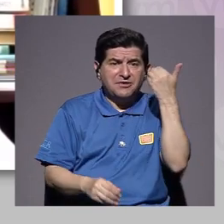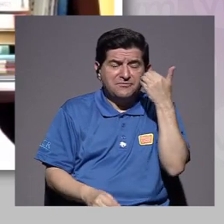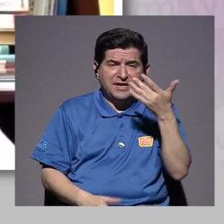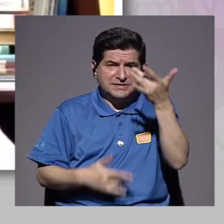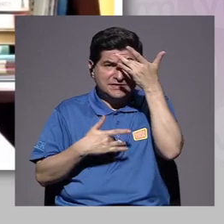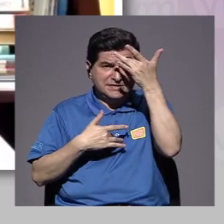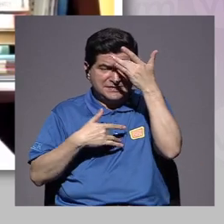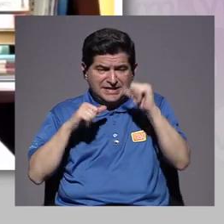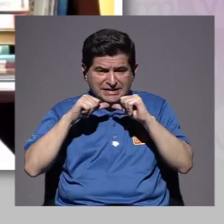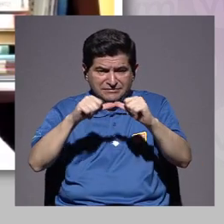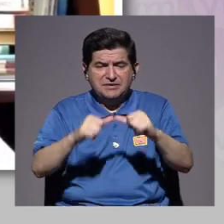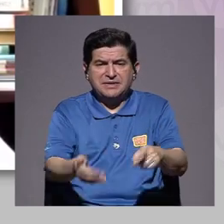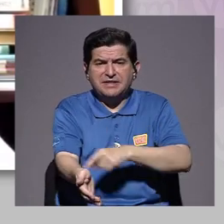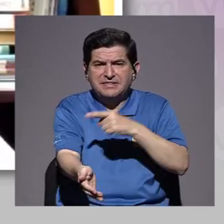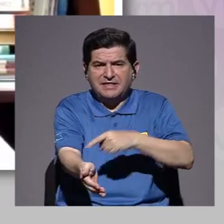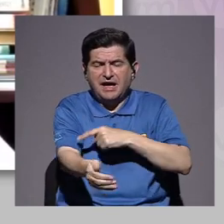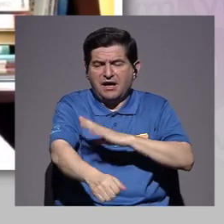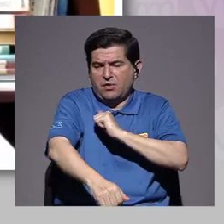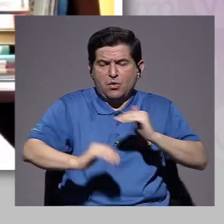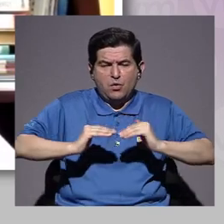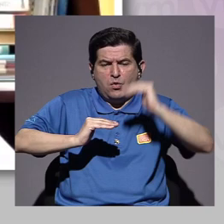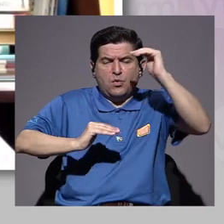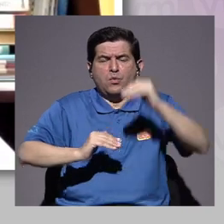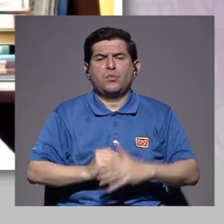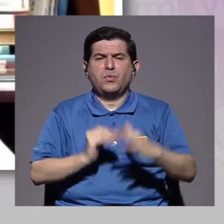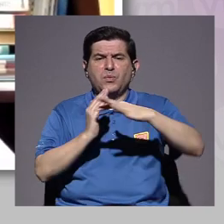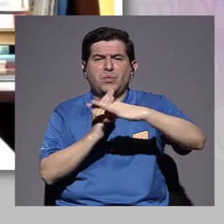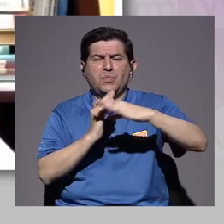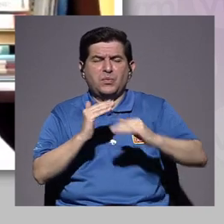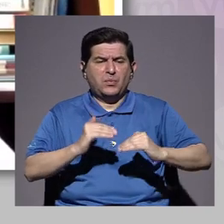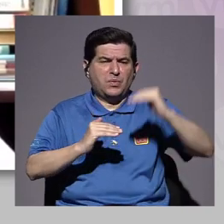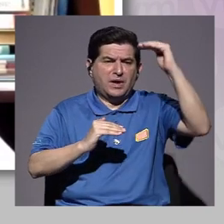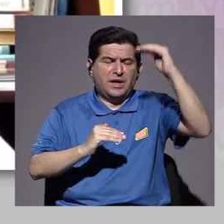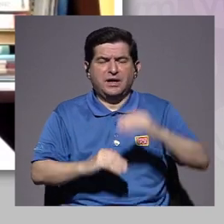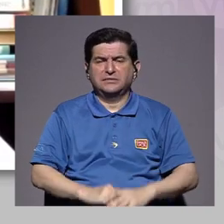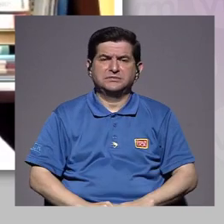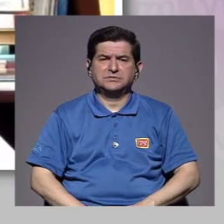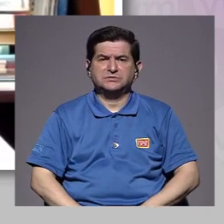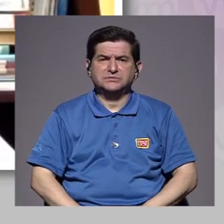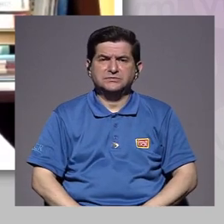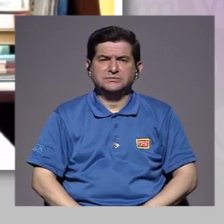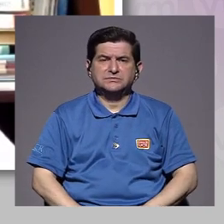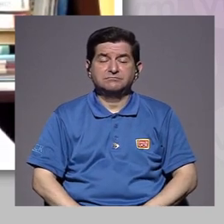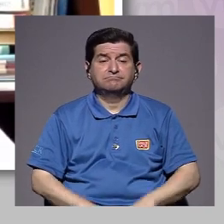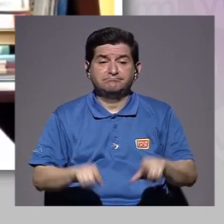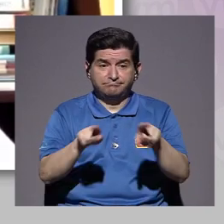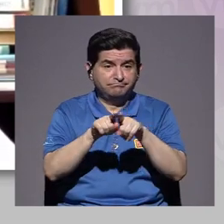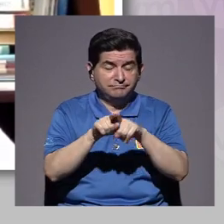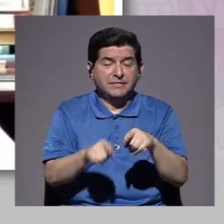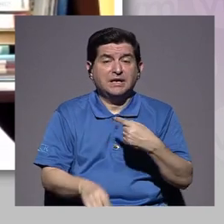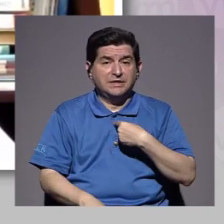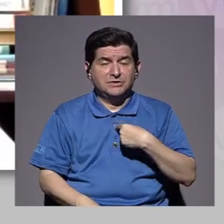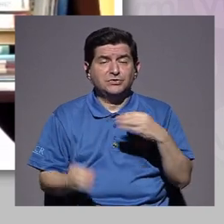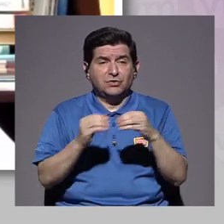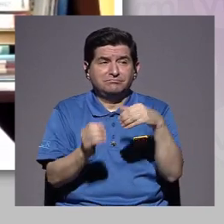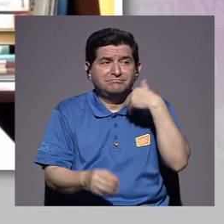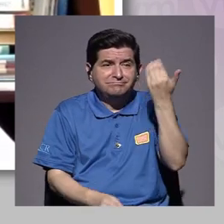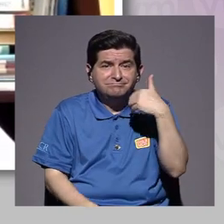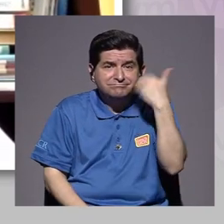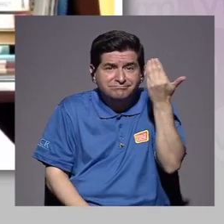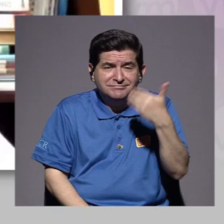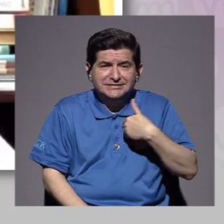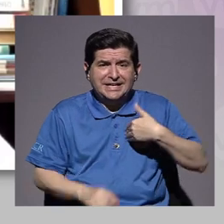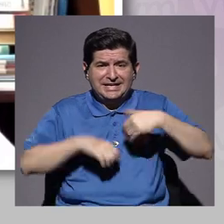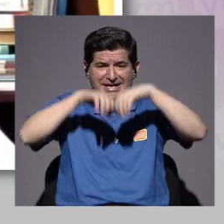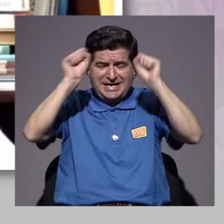enfermedad crónica como la diabetes, la hipertensión, el colesterol alto, triglicéridos altos, y además me predispone